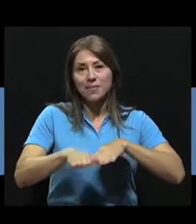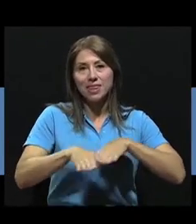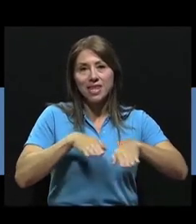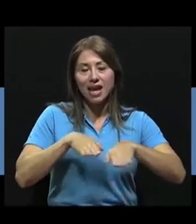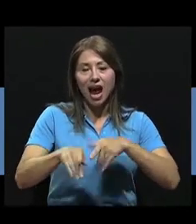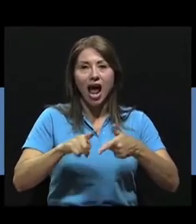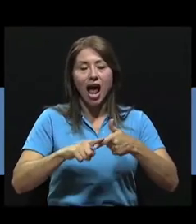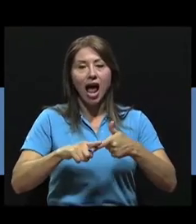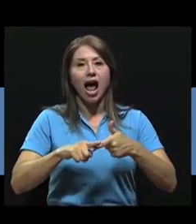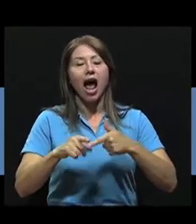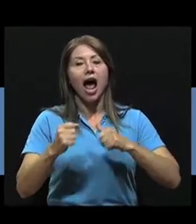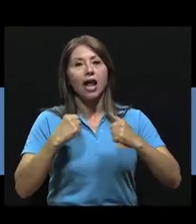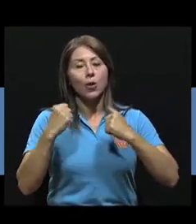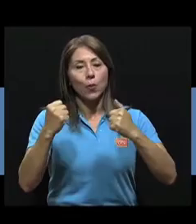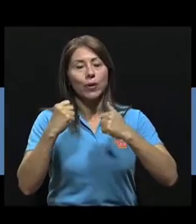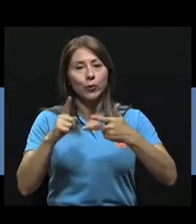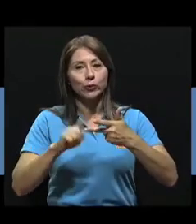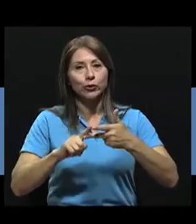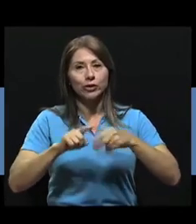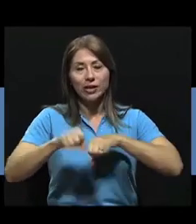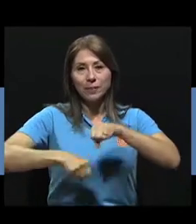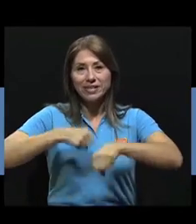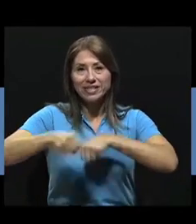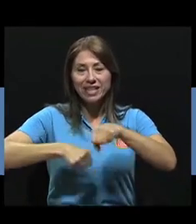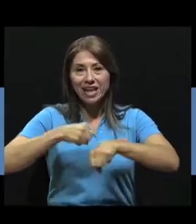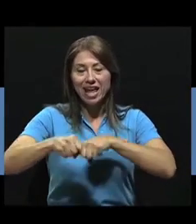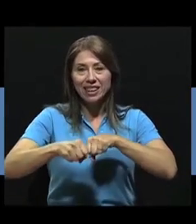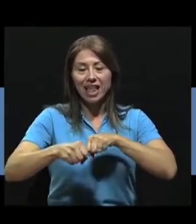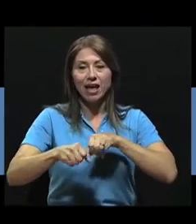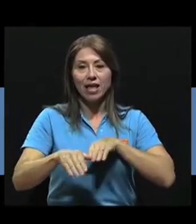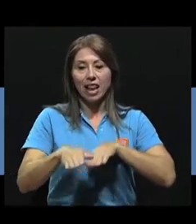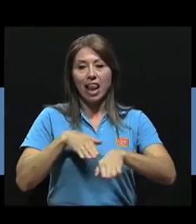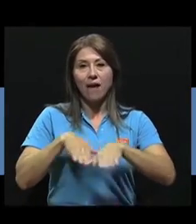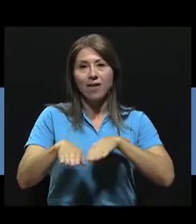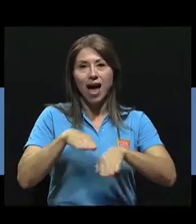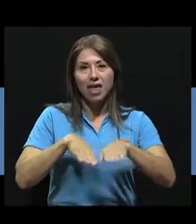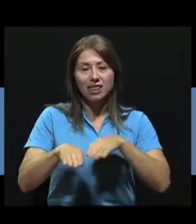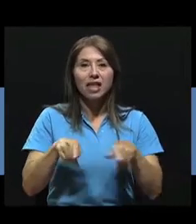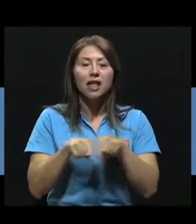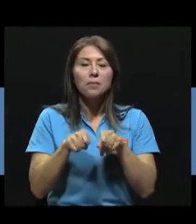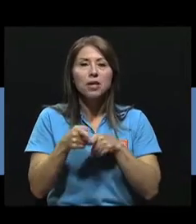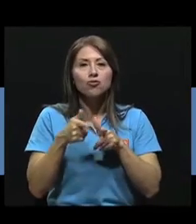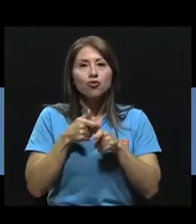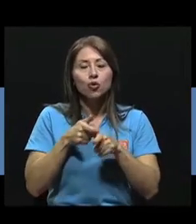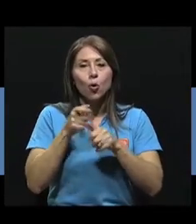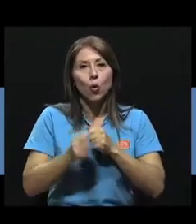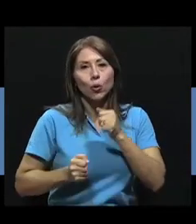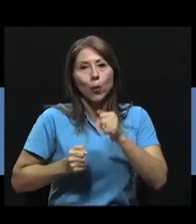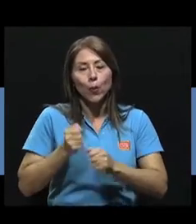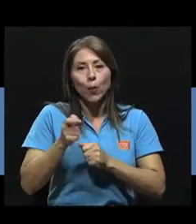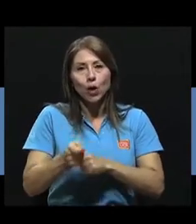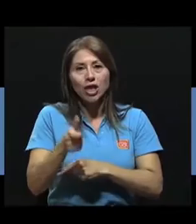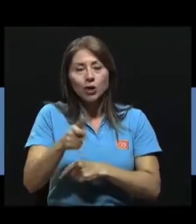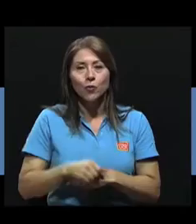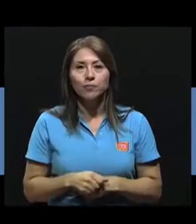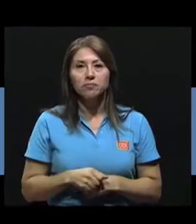aeróbico y hago bicicleta, la banda sin fin, por lo menos troto un